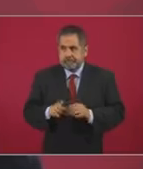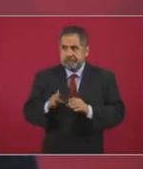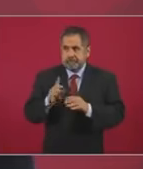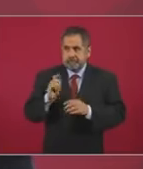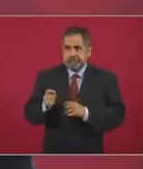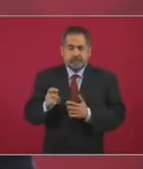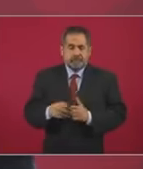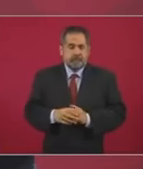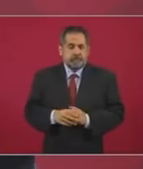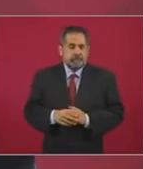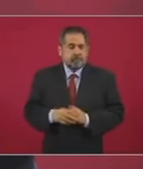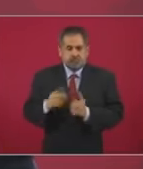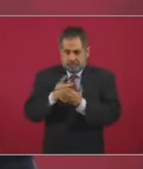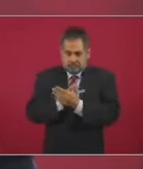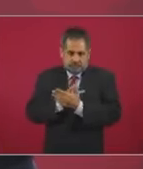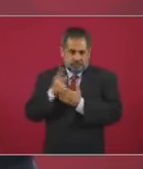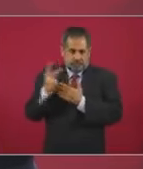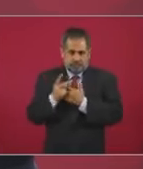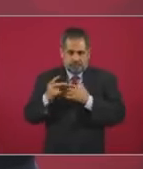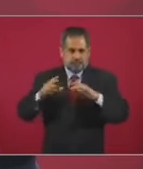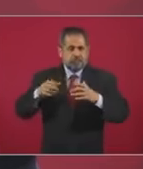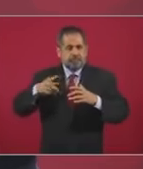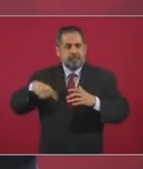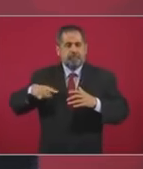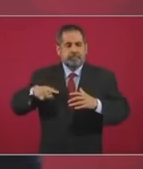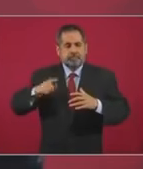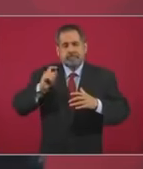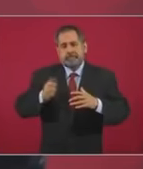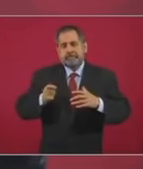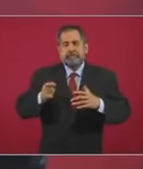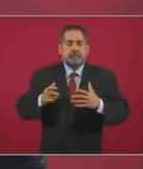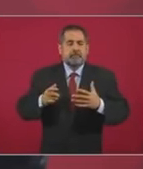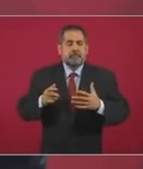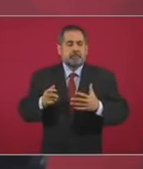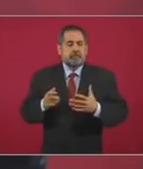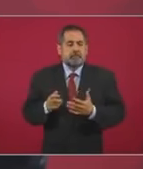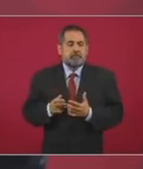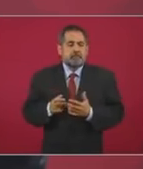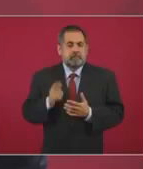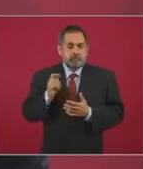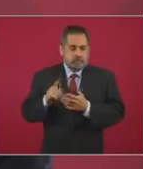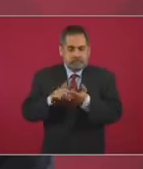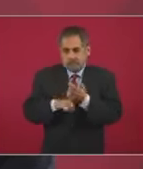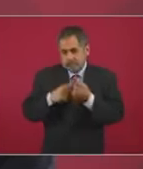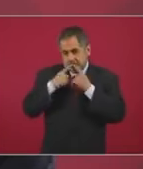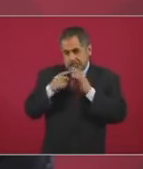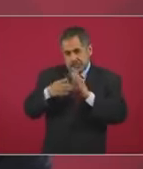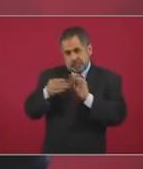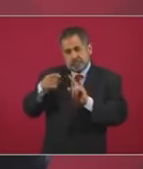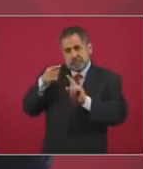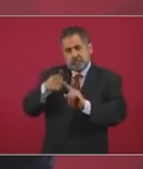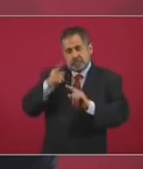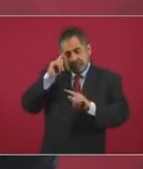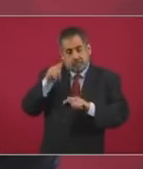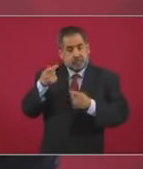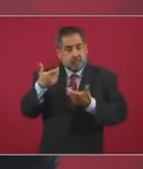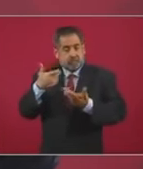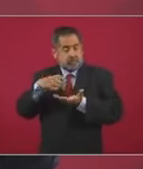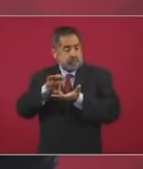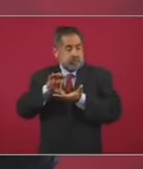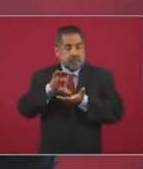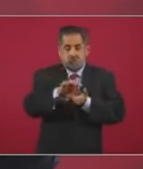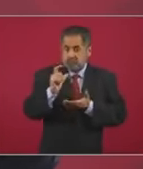el programa, la acción que está dirigida a transferir fondos